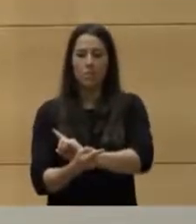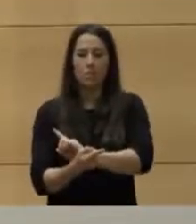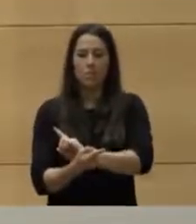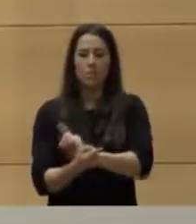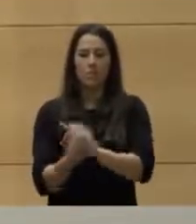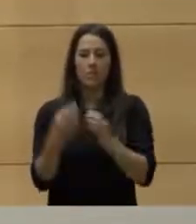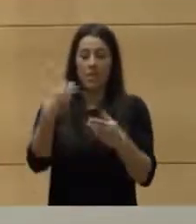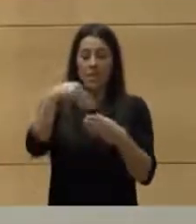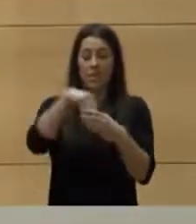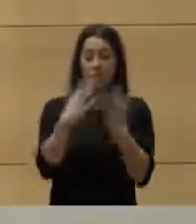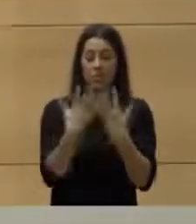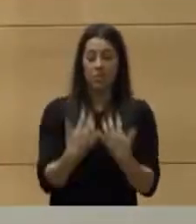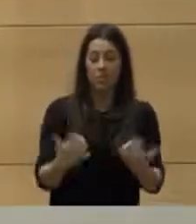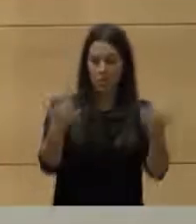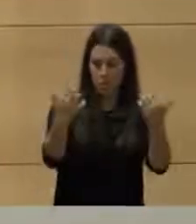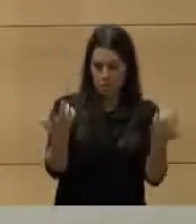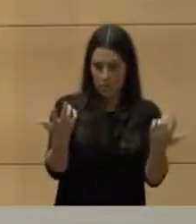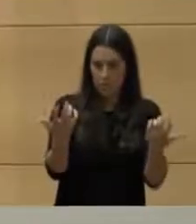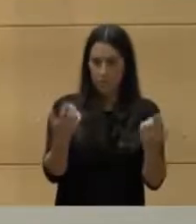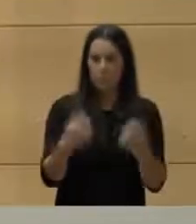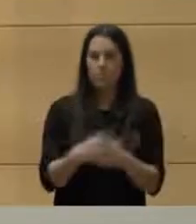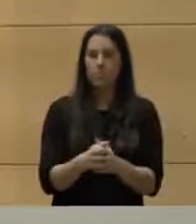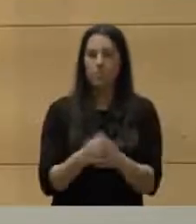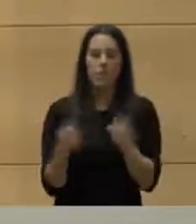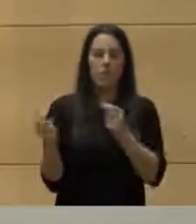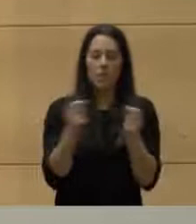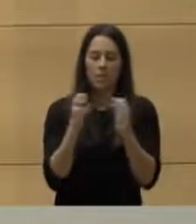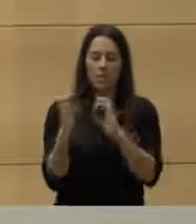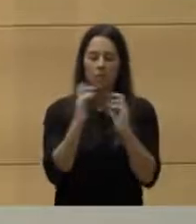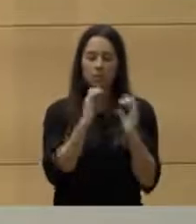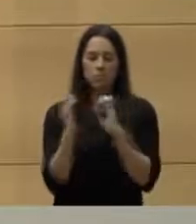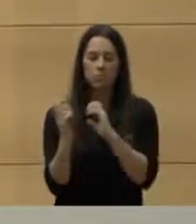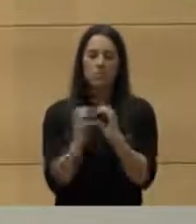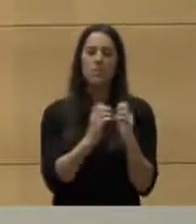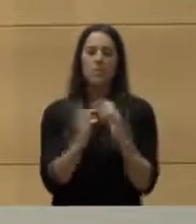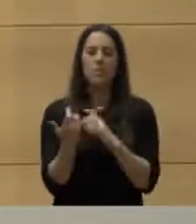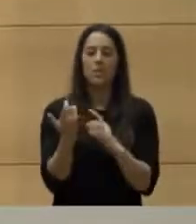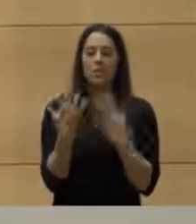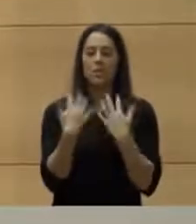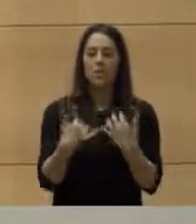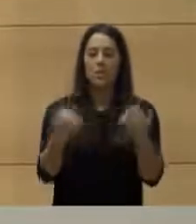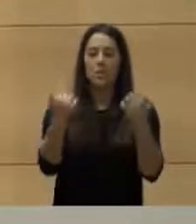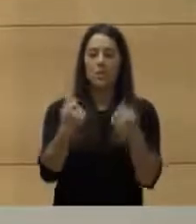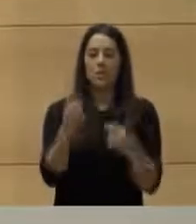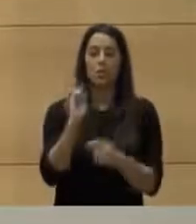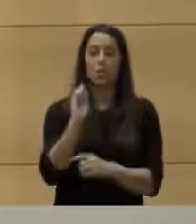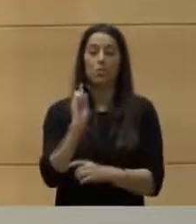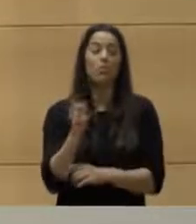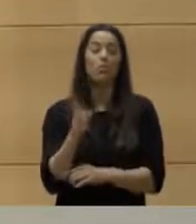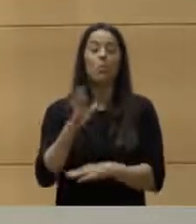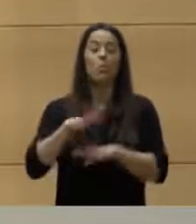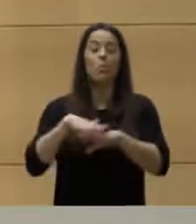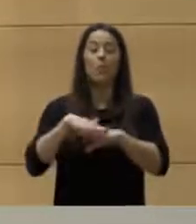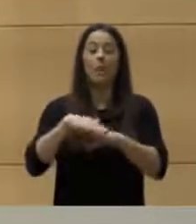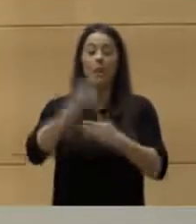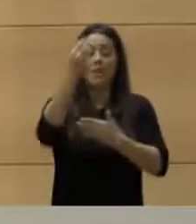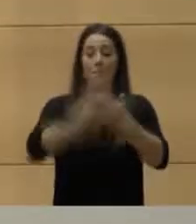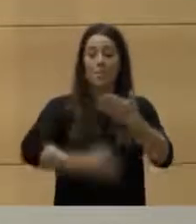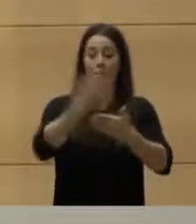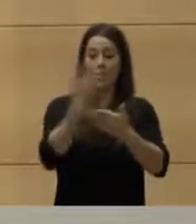Cámara o en las 2 cámaras, entre debates parlamentarios que ocupan titulares de periódicos, no va a